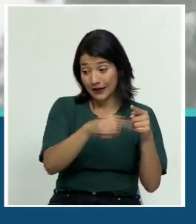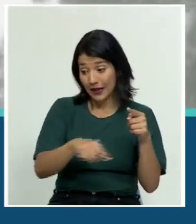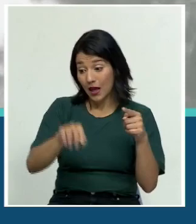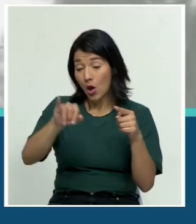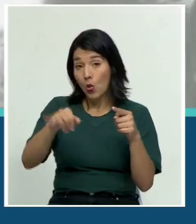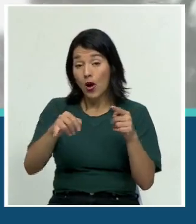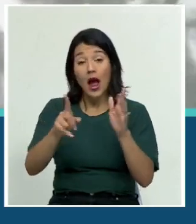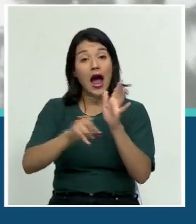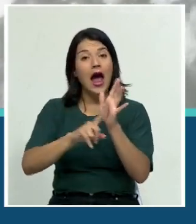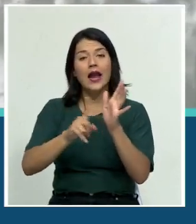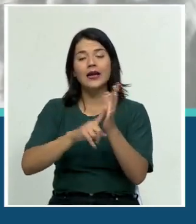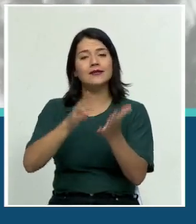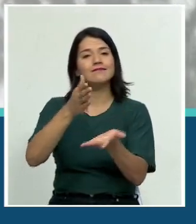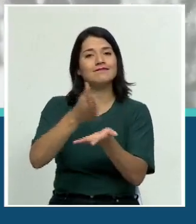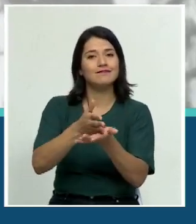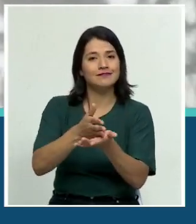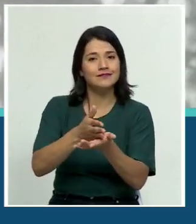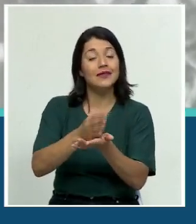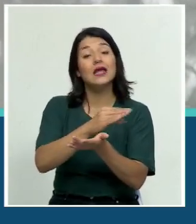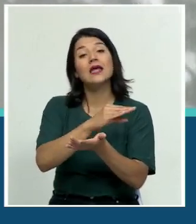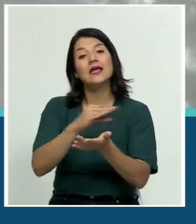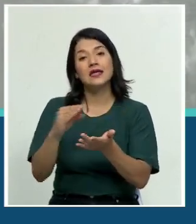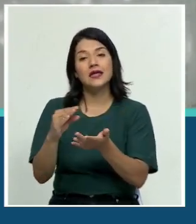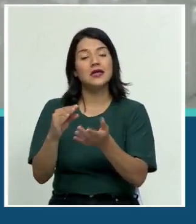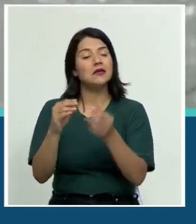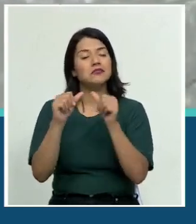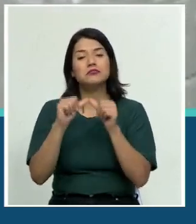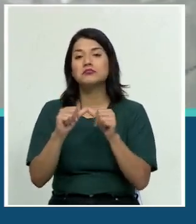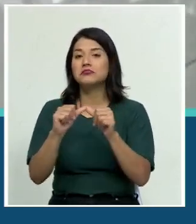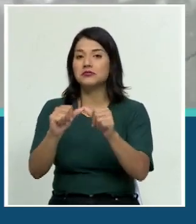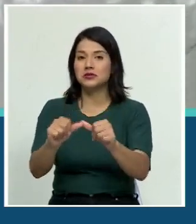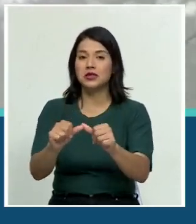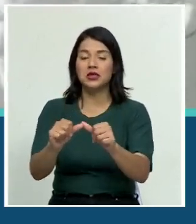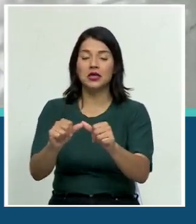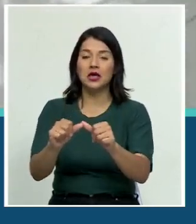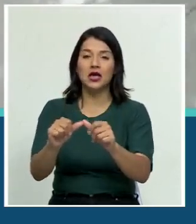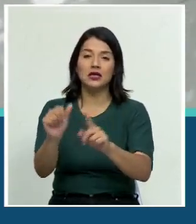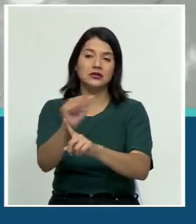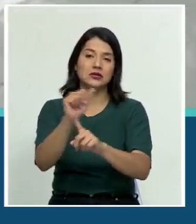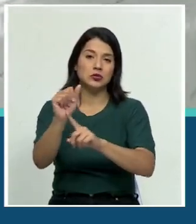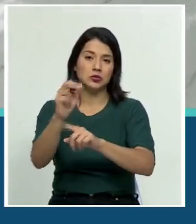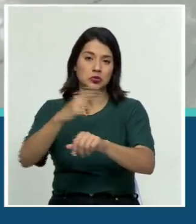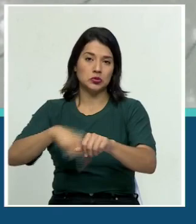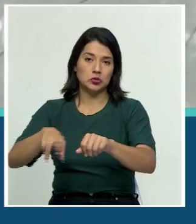alertas vigentes y de momento retornamos a las condiciones propias